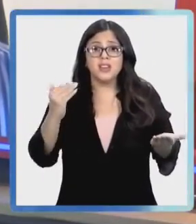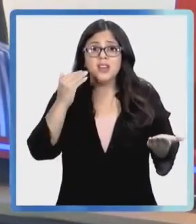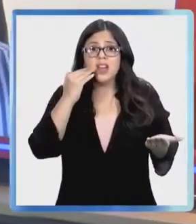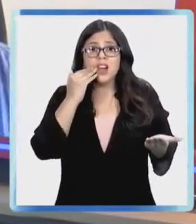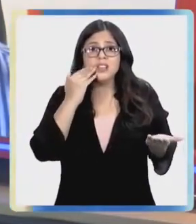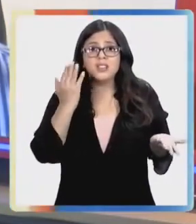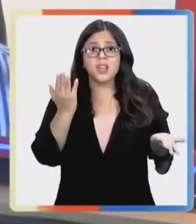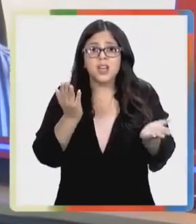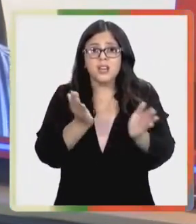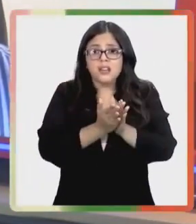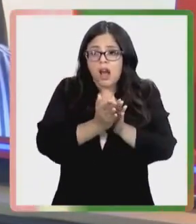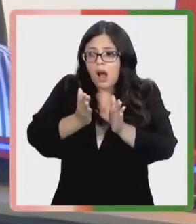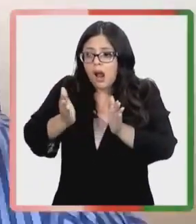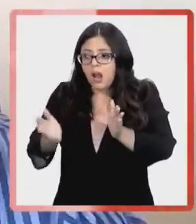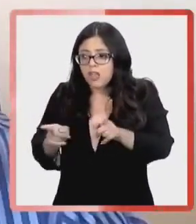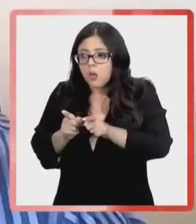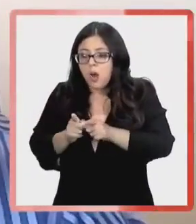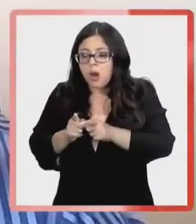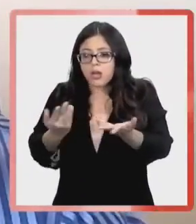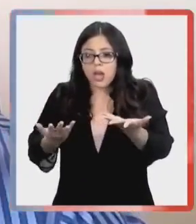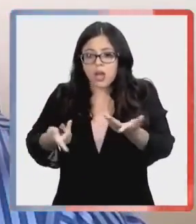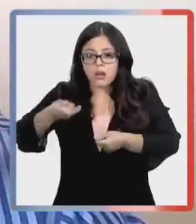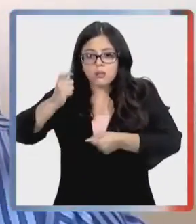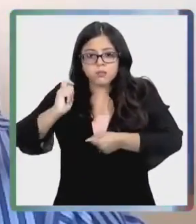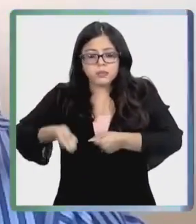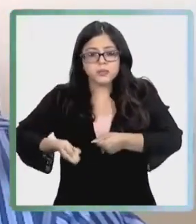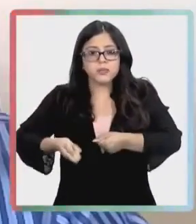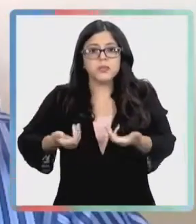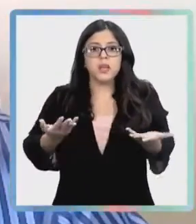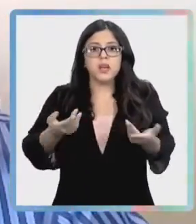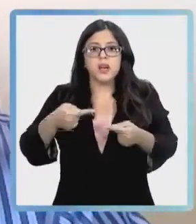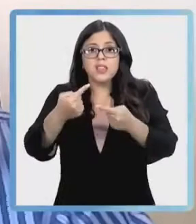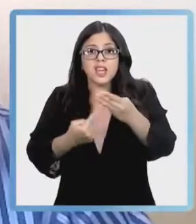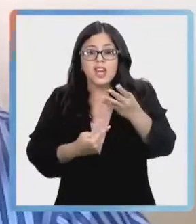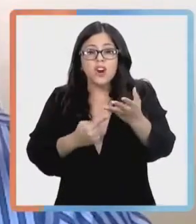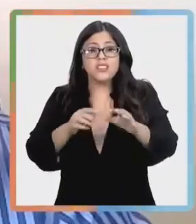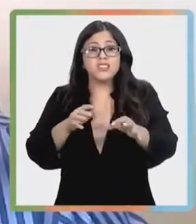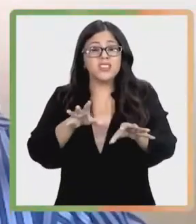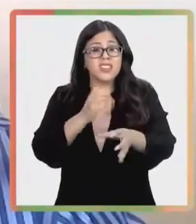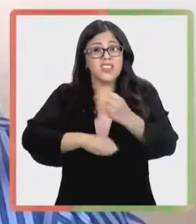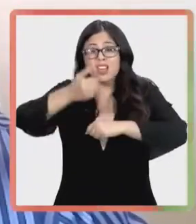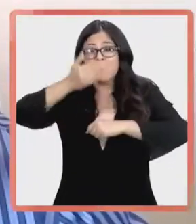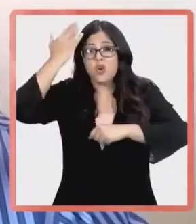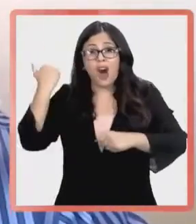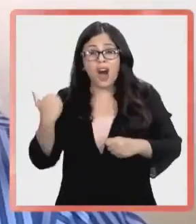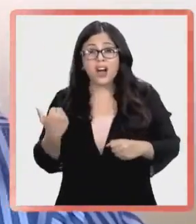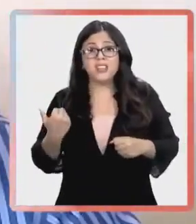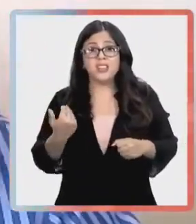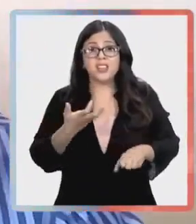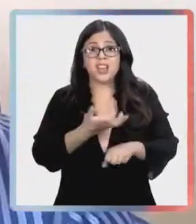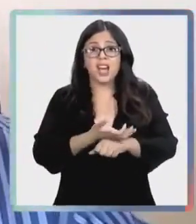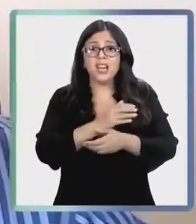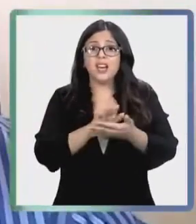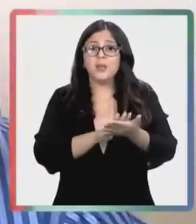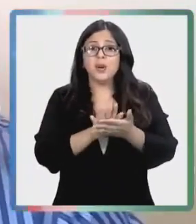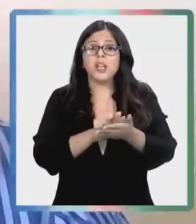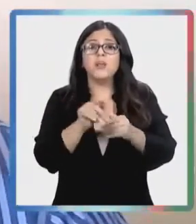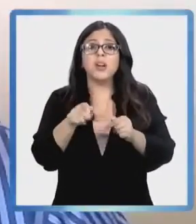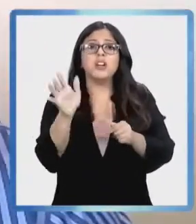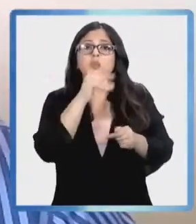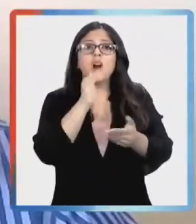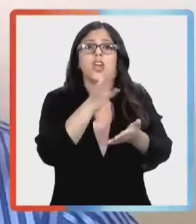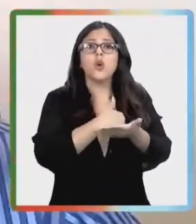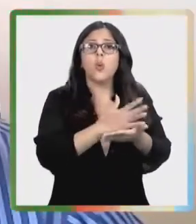todos nosotros, porque son fallos muy en justicia de cosas que vienen hace años defendiéndose. Por ejemplo, que usted no le alza en el